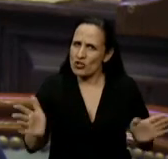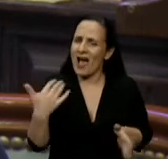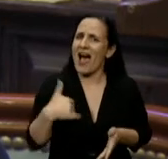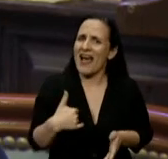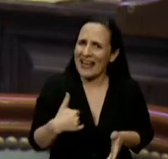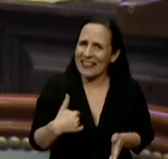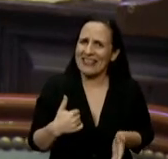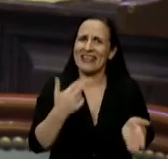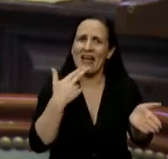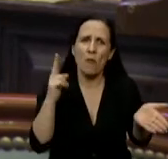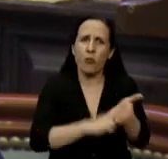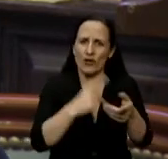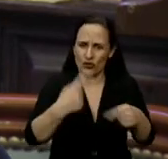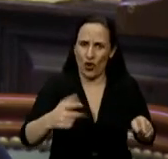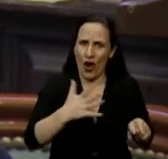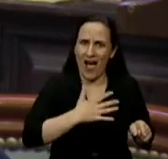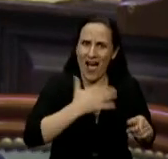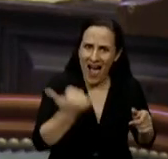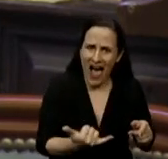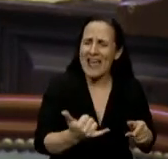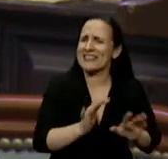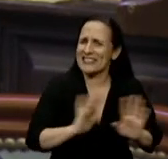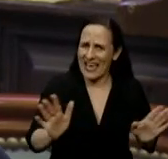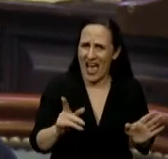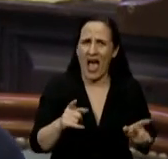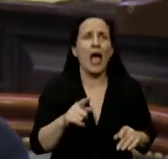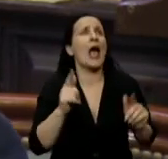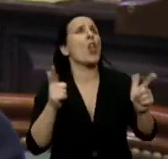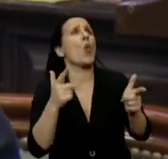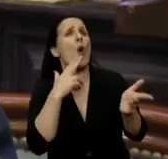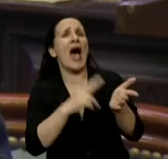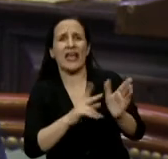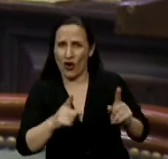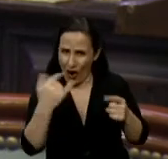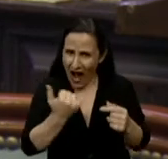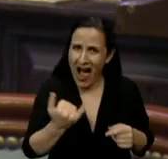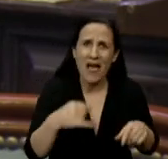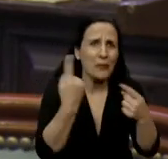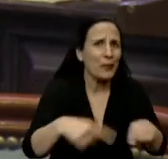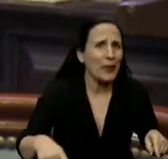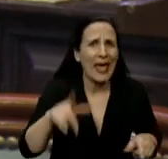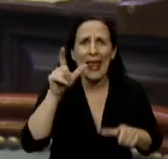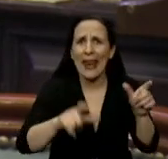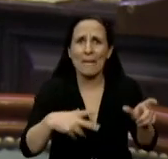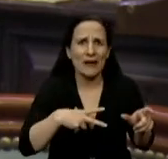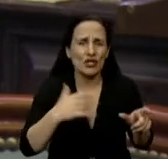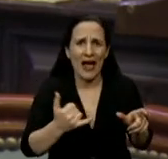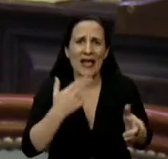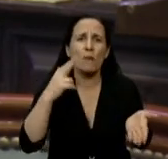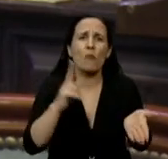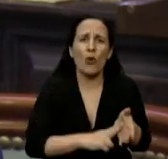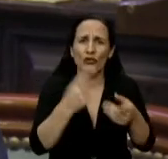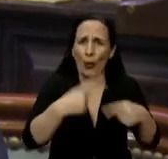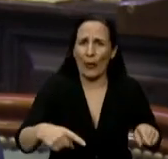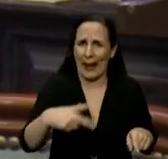impuesto al patrimonio, no es que no tengamos un impuesto que cobre sobre los bienes que tienen las personas. Tenemos el impuesto a los